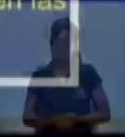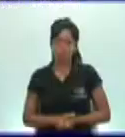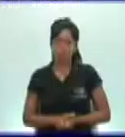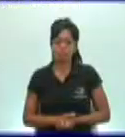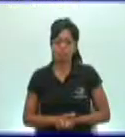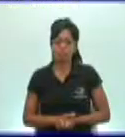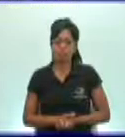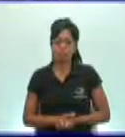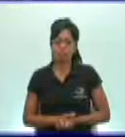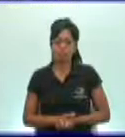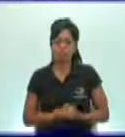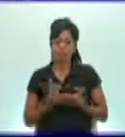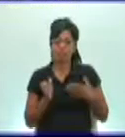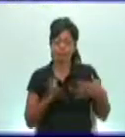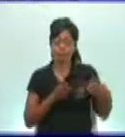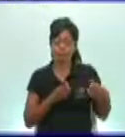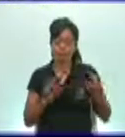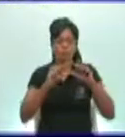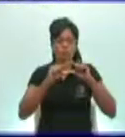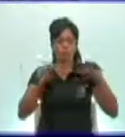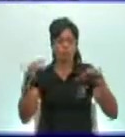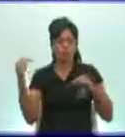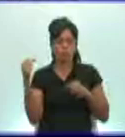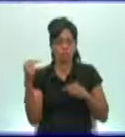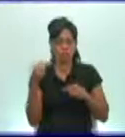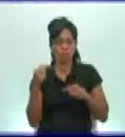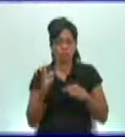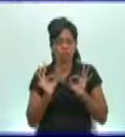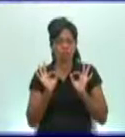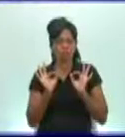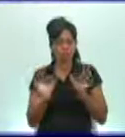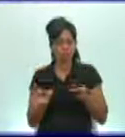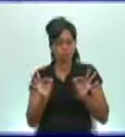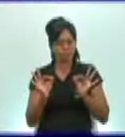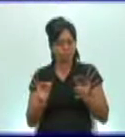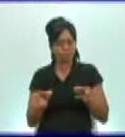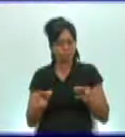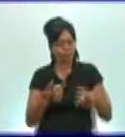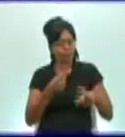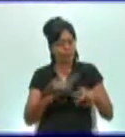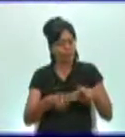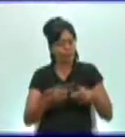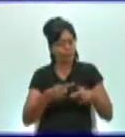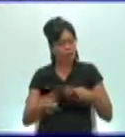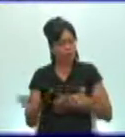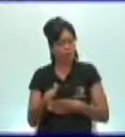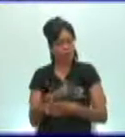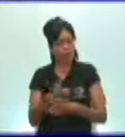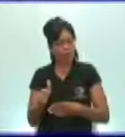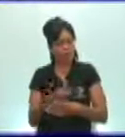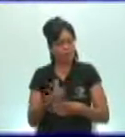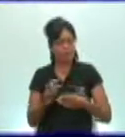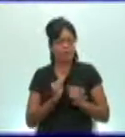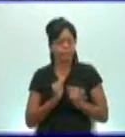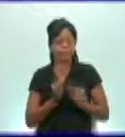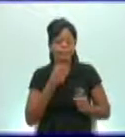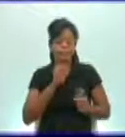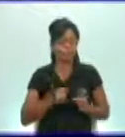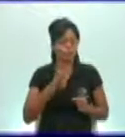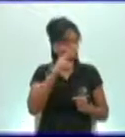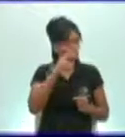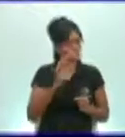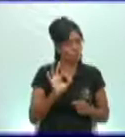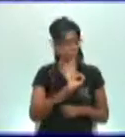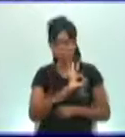Las oraciones negativas siempre llevan un elemento distintivo como no, nunca,